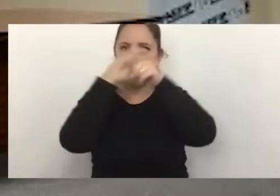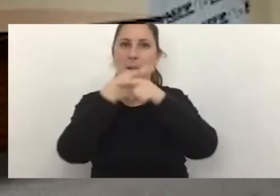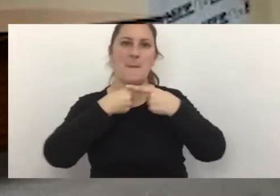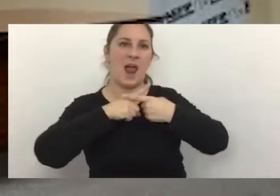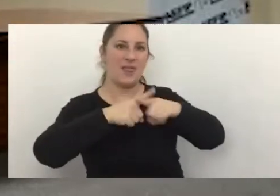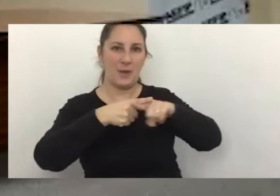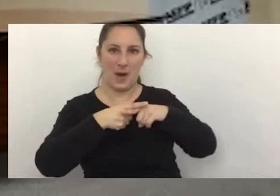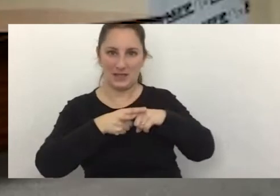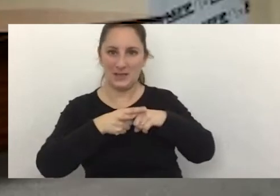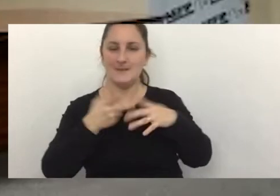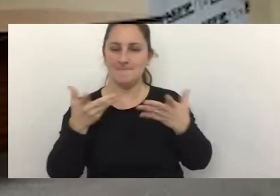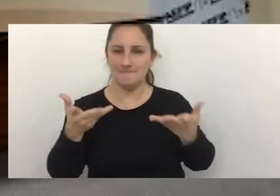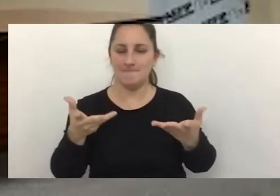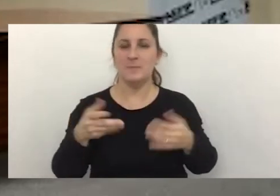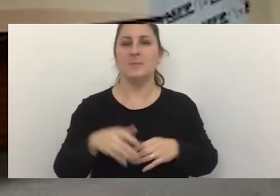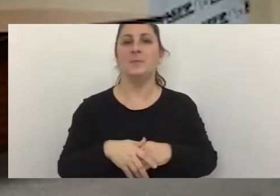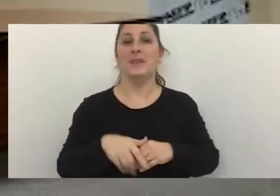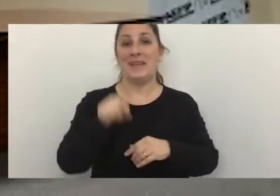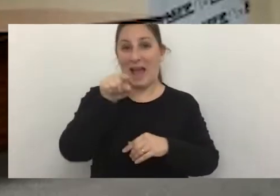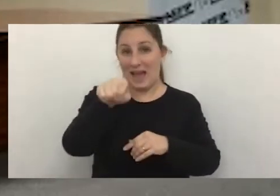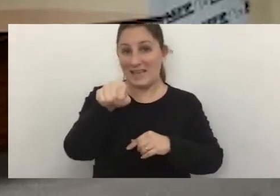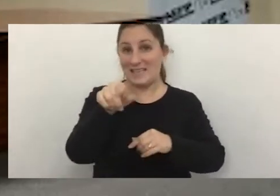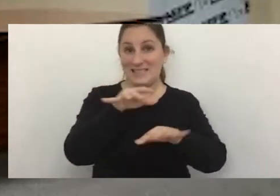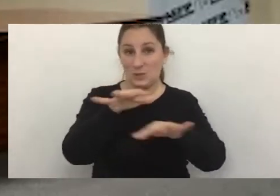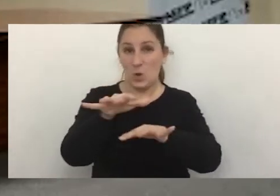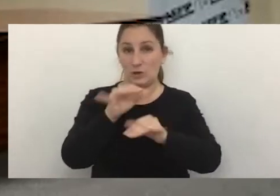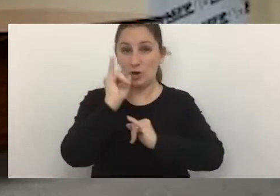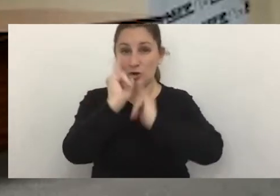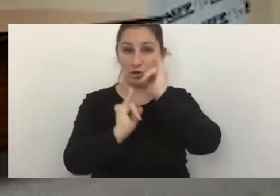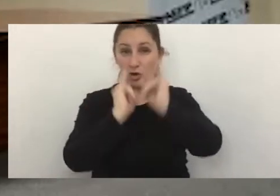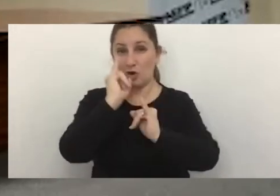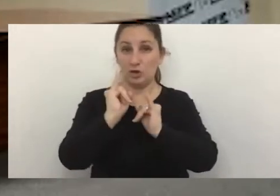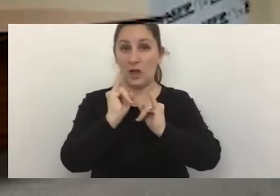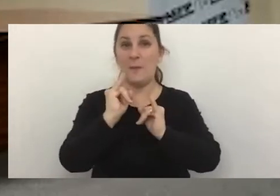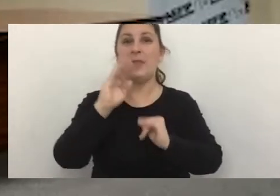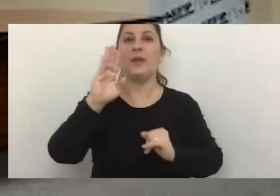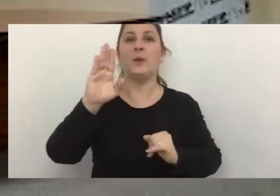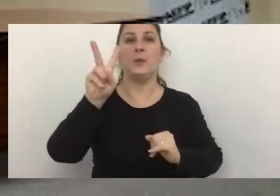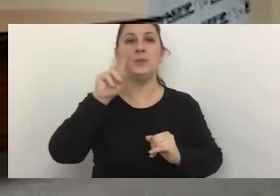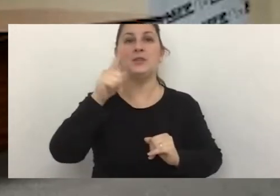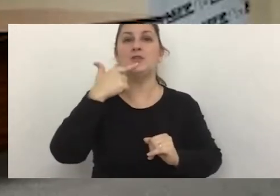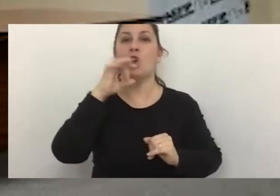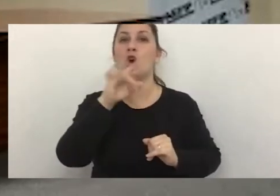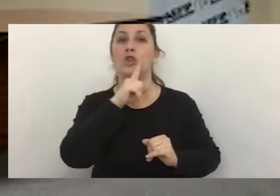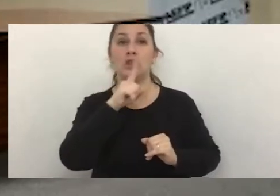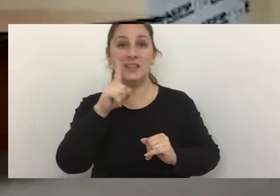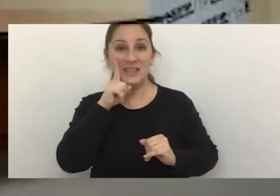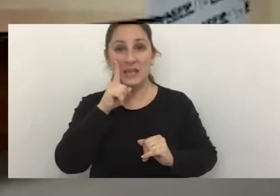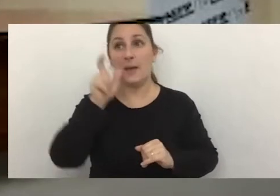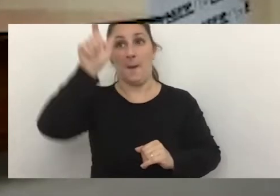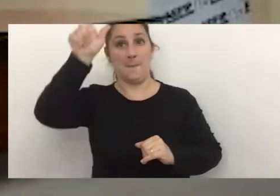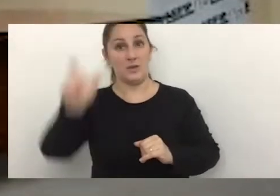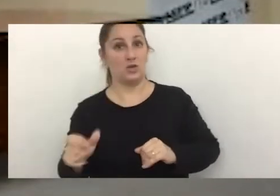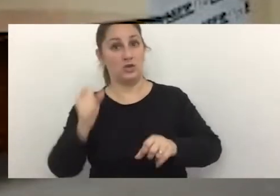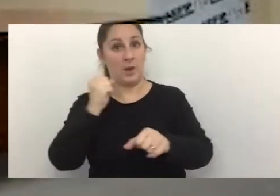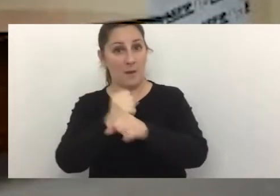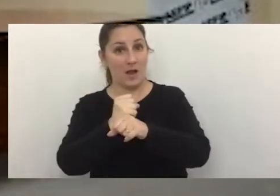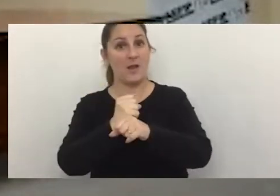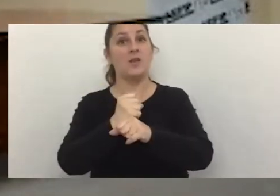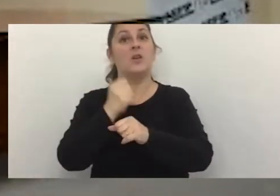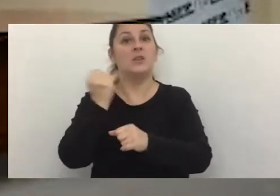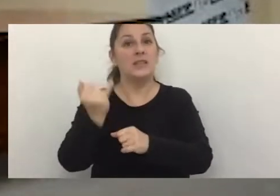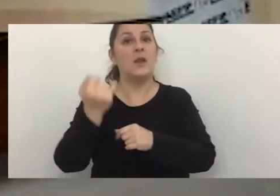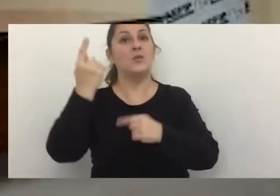eso ahí, en ese caso que yo decía, Bisotti, donde dice el trabajador, sujeto de preferente